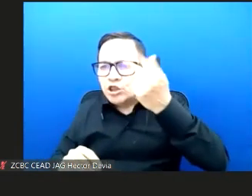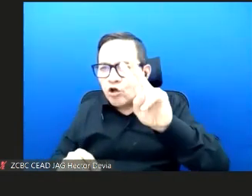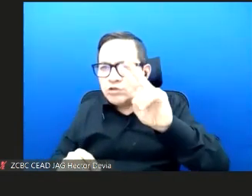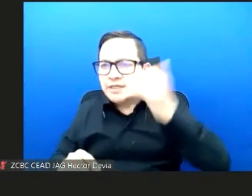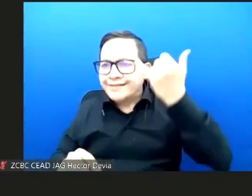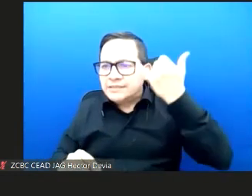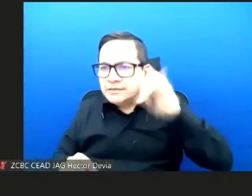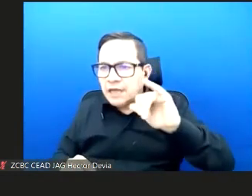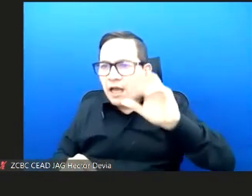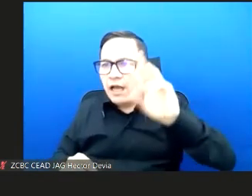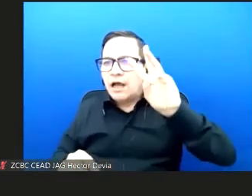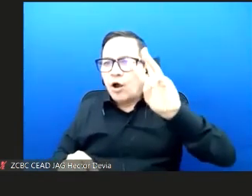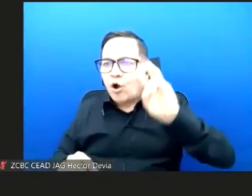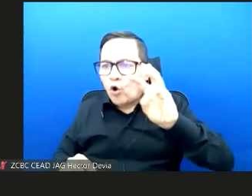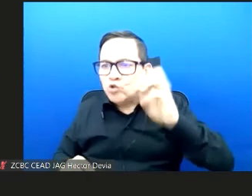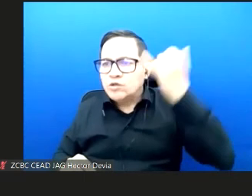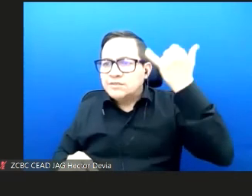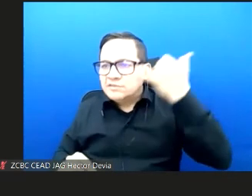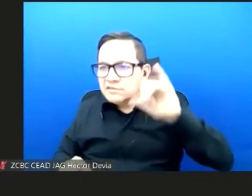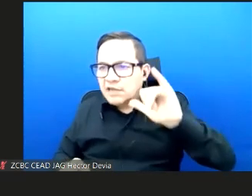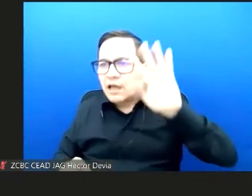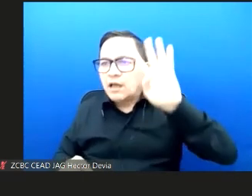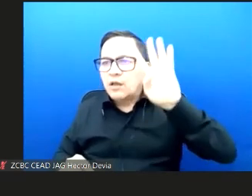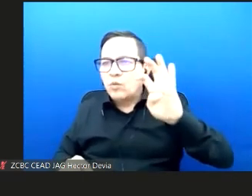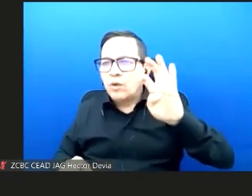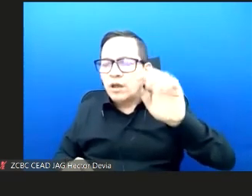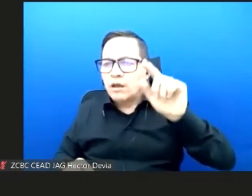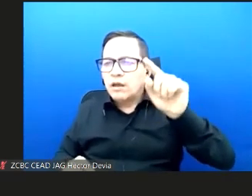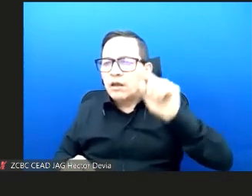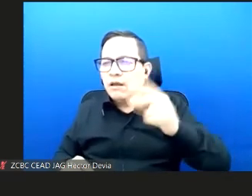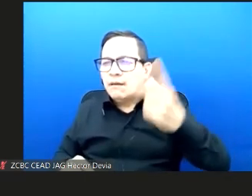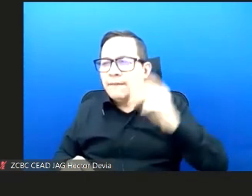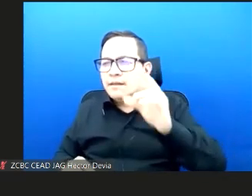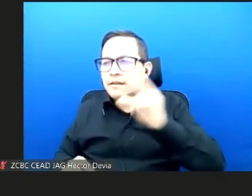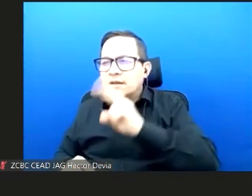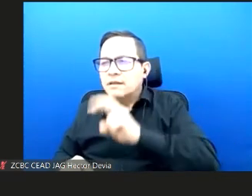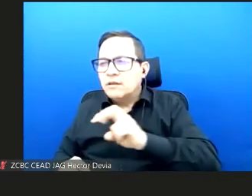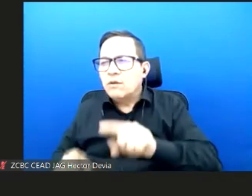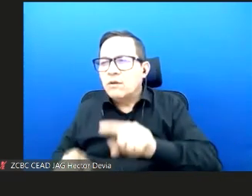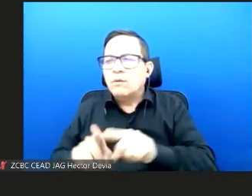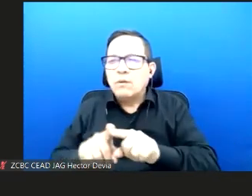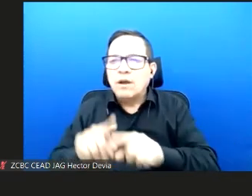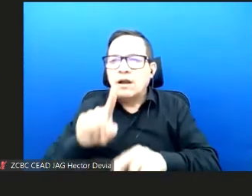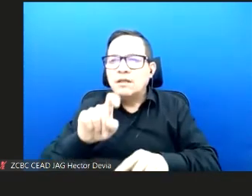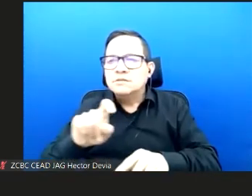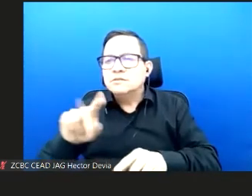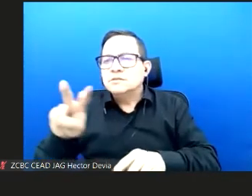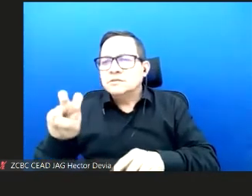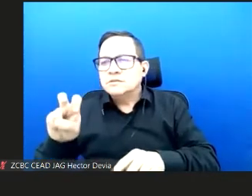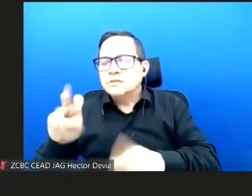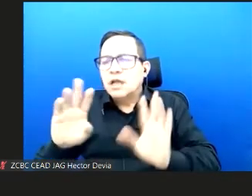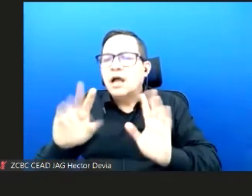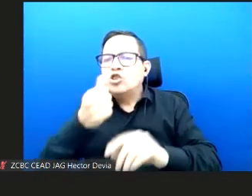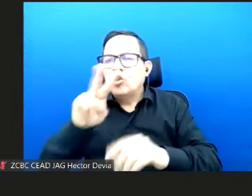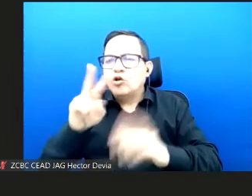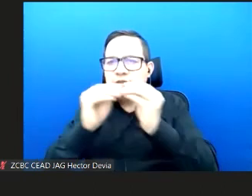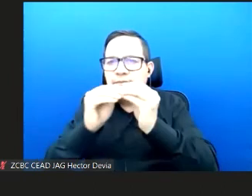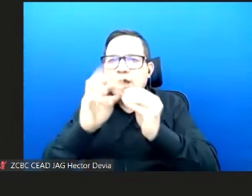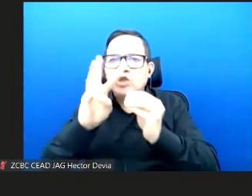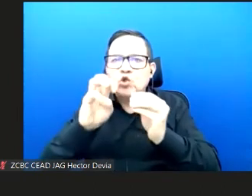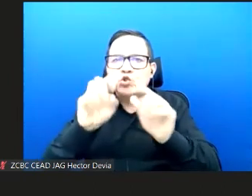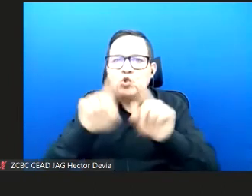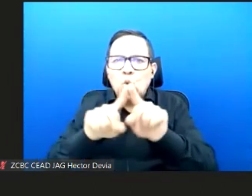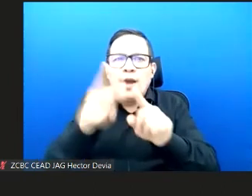Listo. Miremos, dicen 38, 38. Bueno, tenemos 12 más 8, 20, ¿no? Más